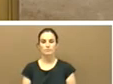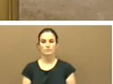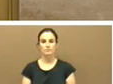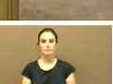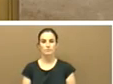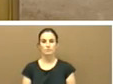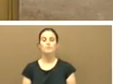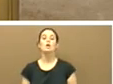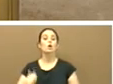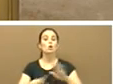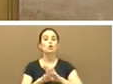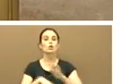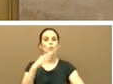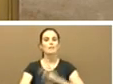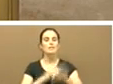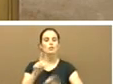much.